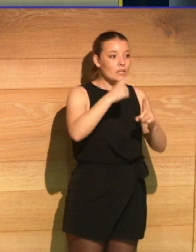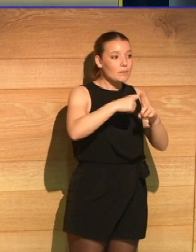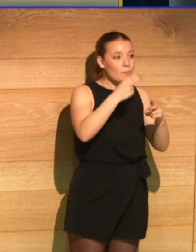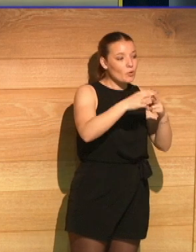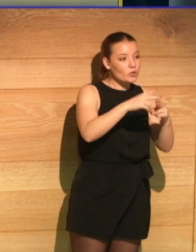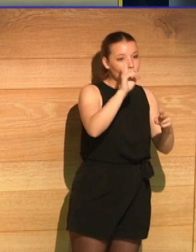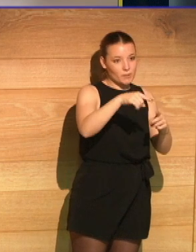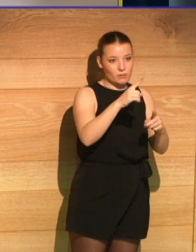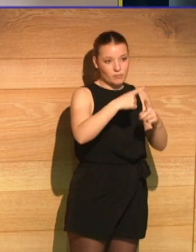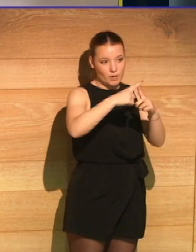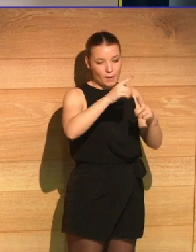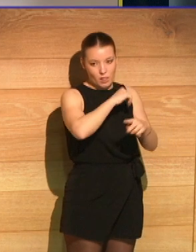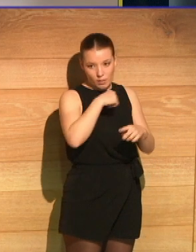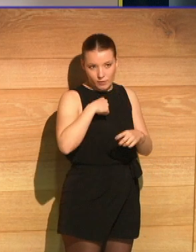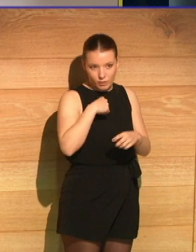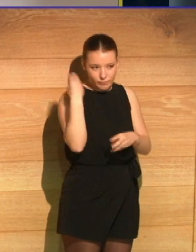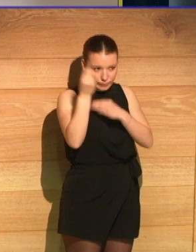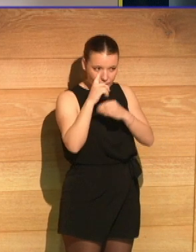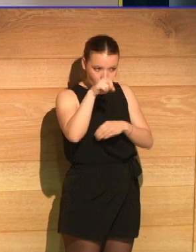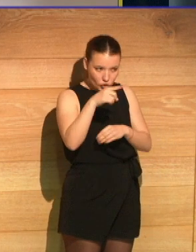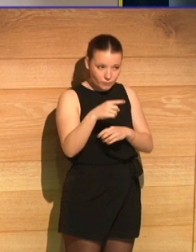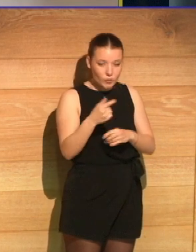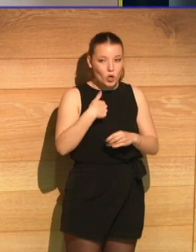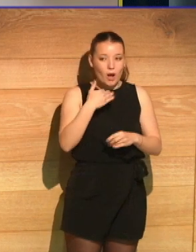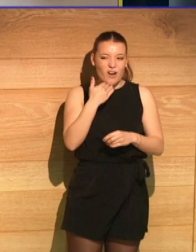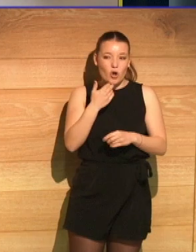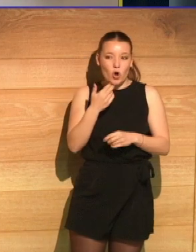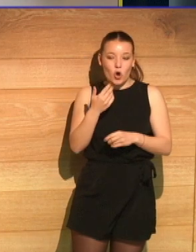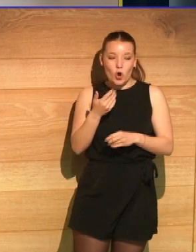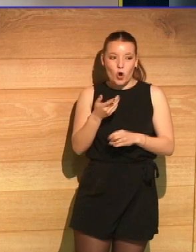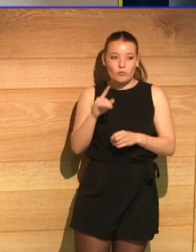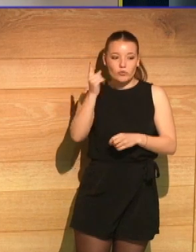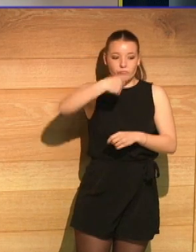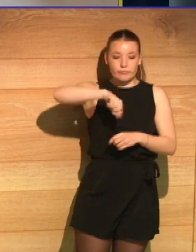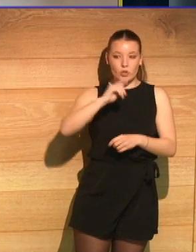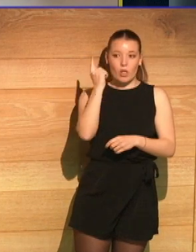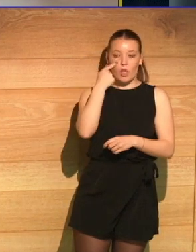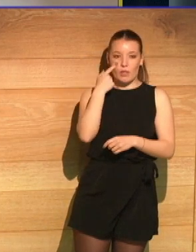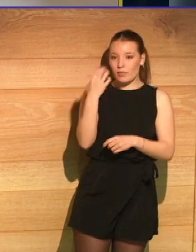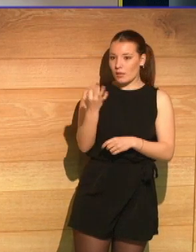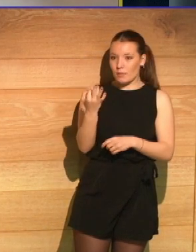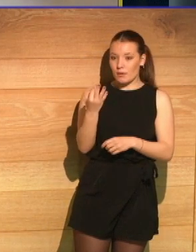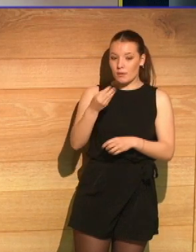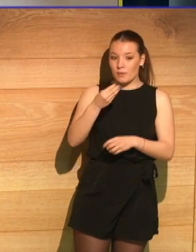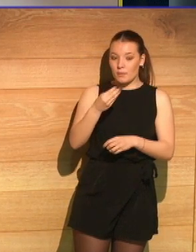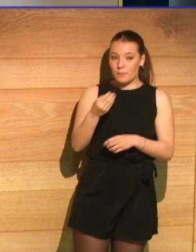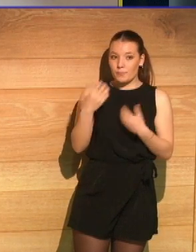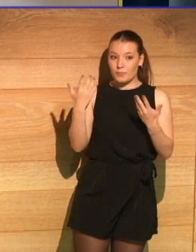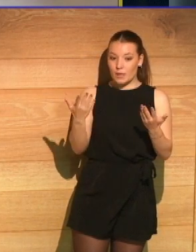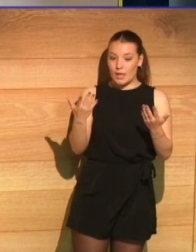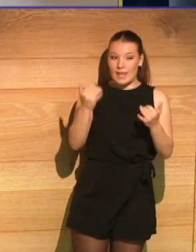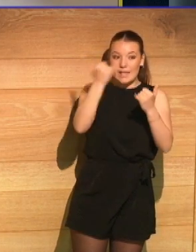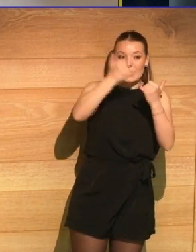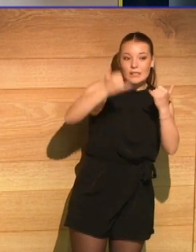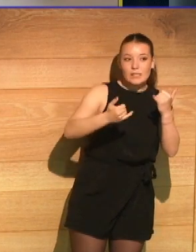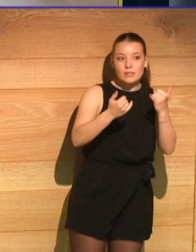Luis? Yo creo que una cosa que es importante tener en cuenta, honestamente, y que creo que es útil, es pensar que no existe una crisis y luego otra,